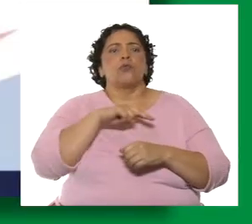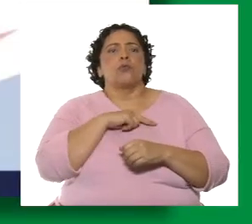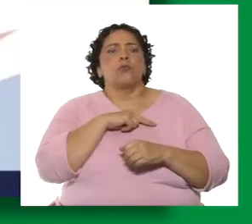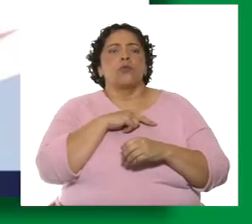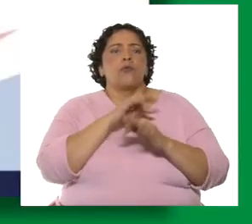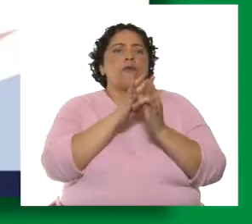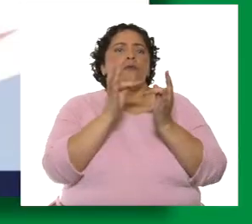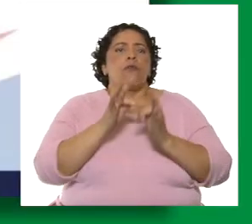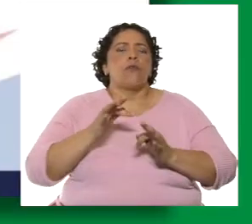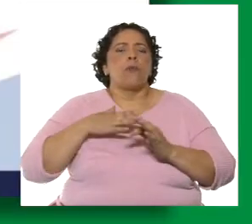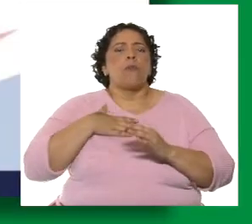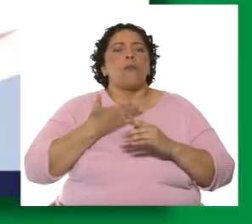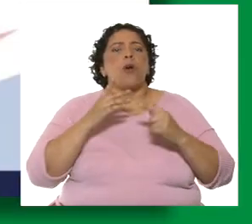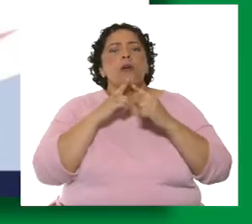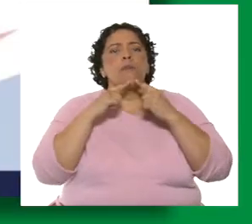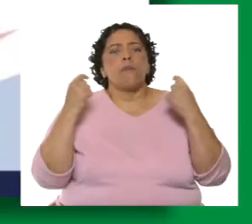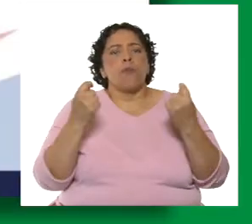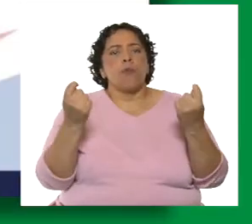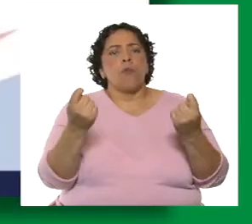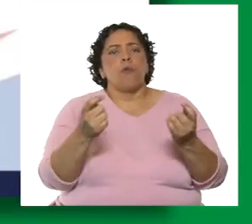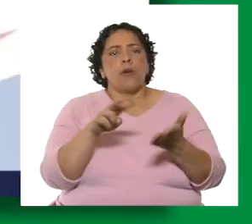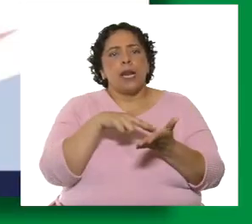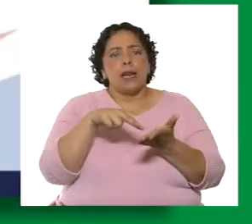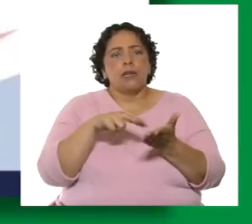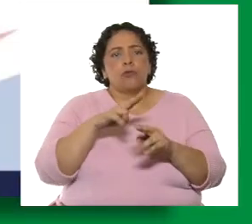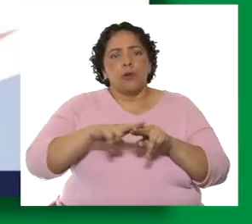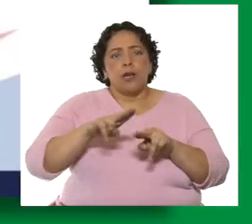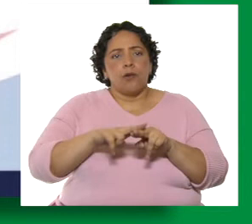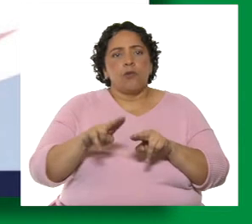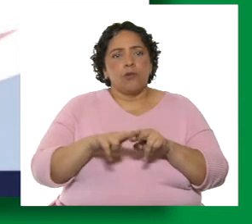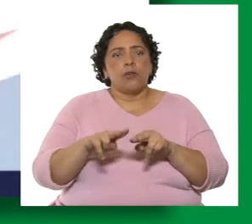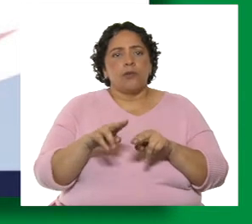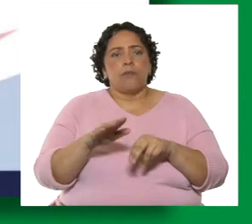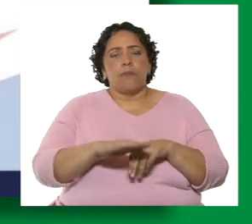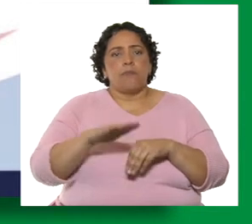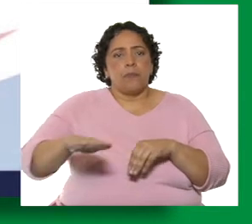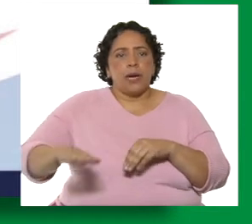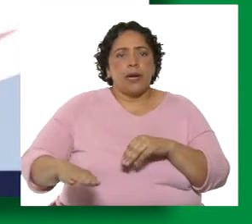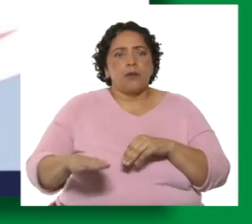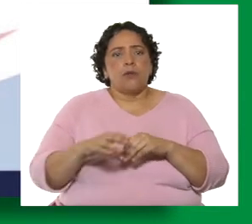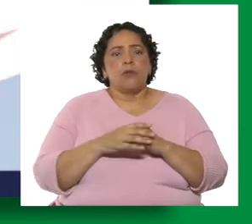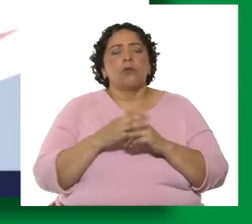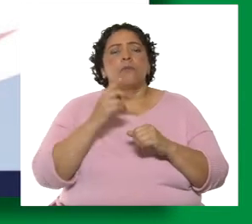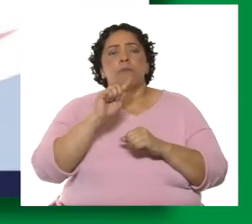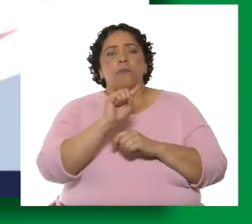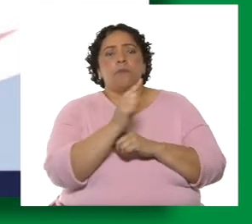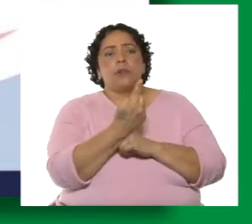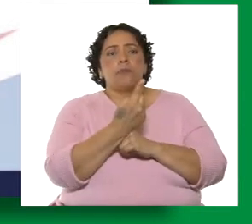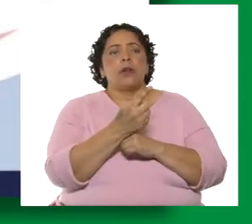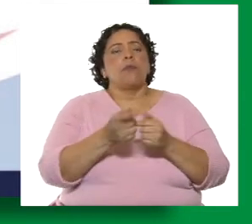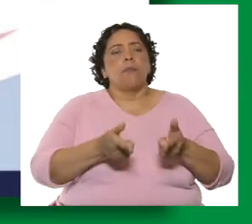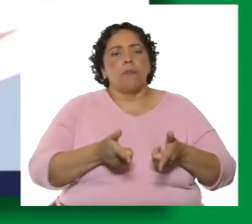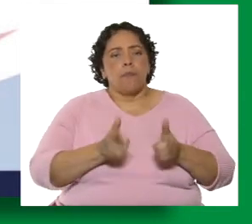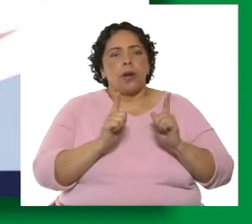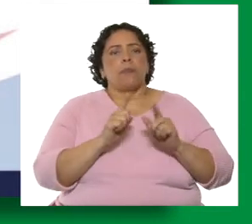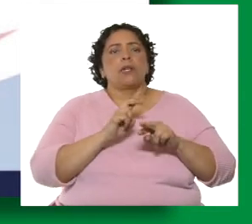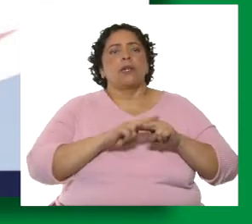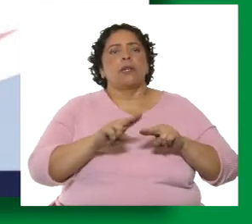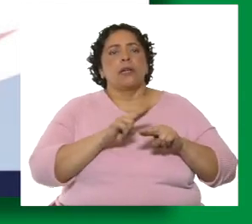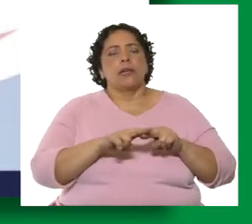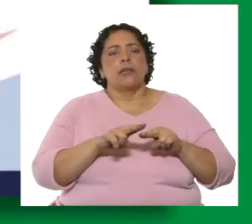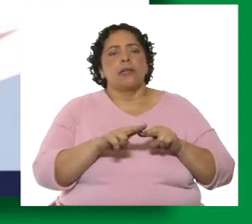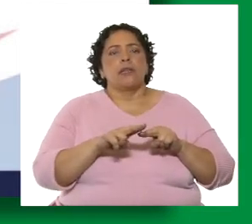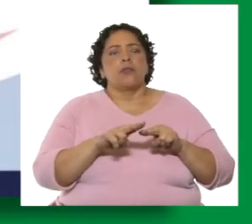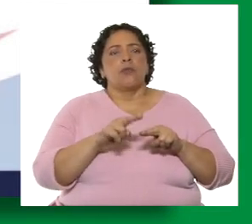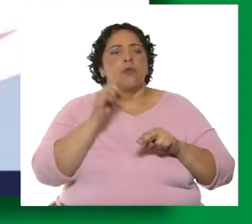nosotros podemos promover la lectura en los niños más pequeñitos? En primer lugar, hay que permitir que ese niño y que